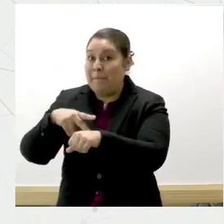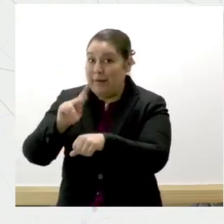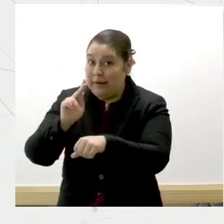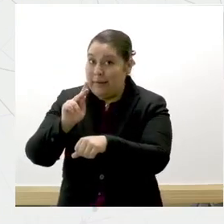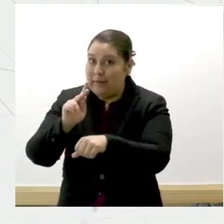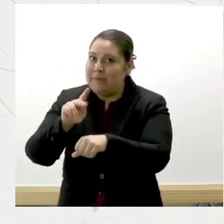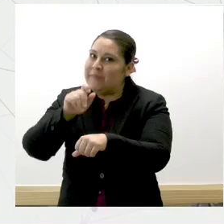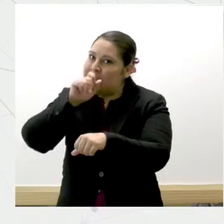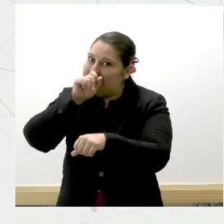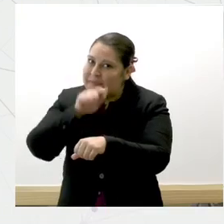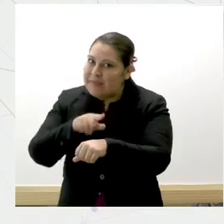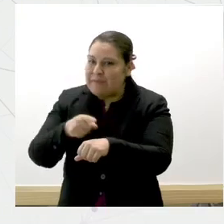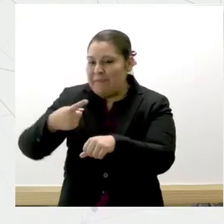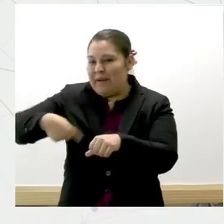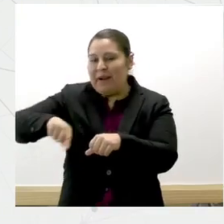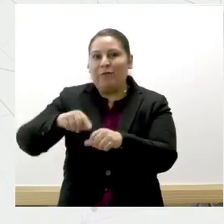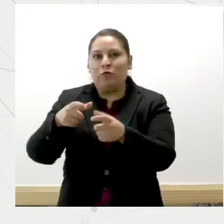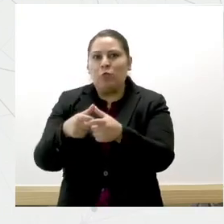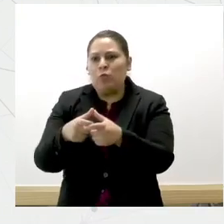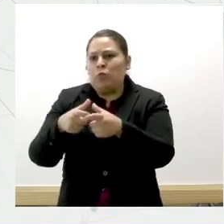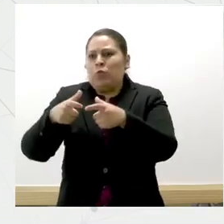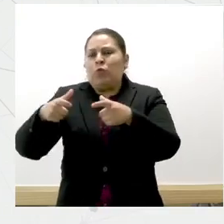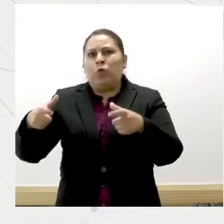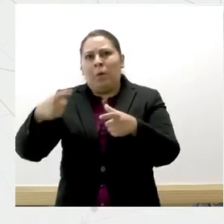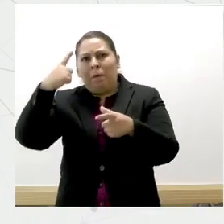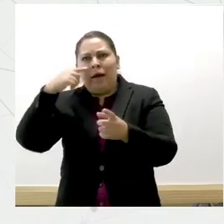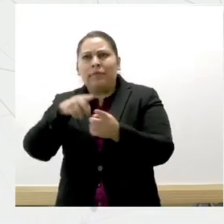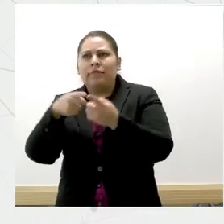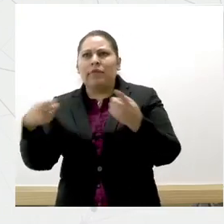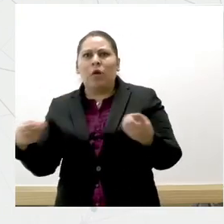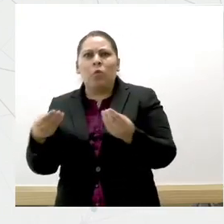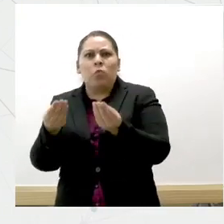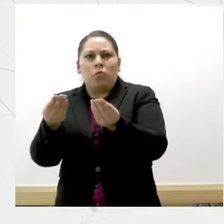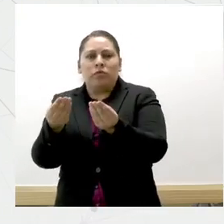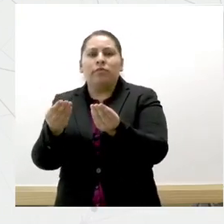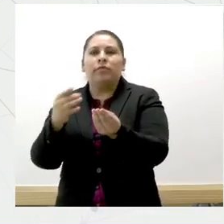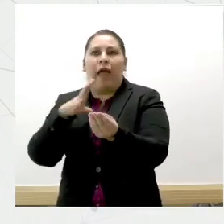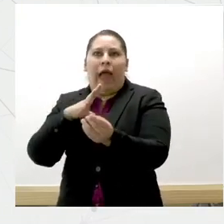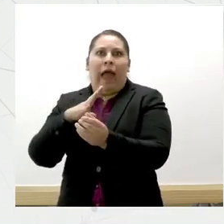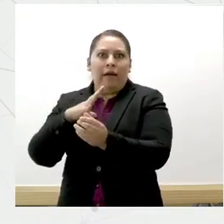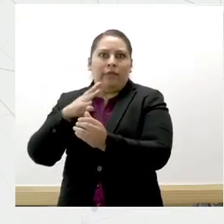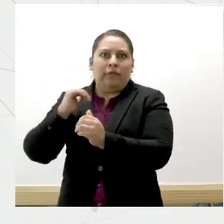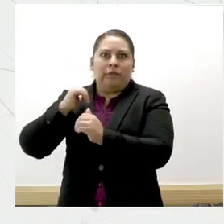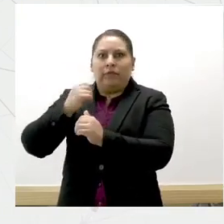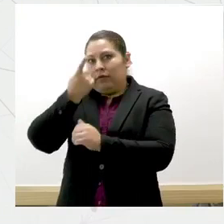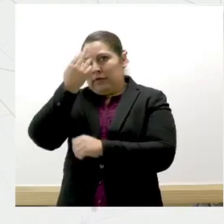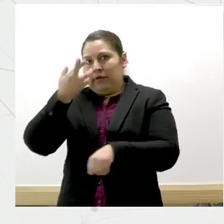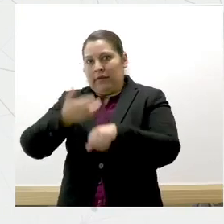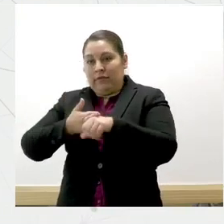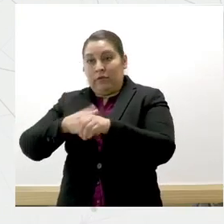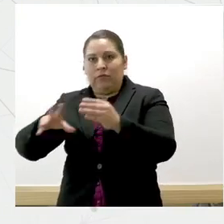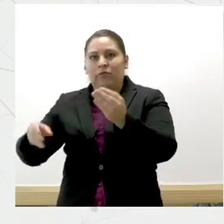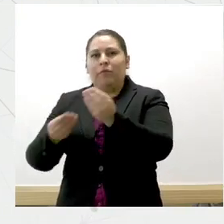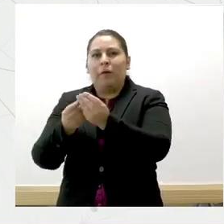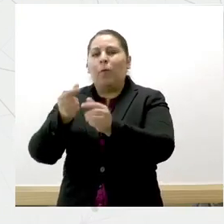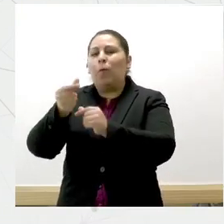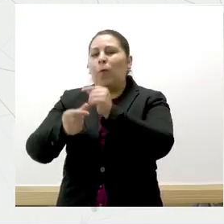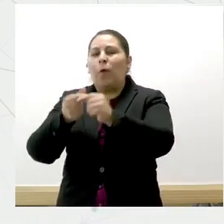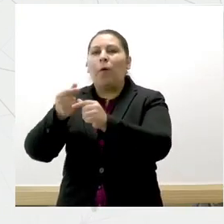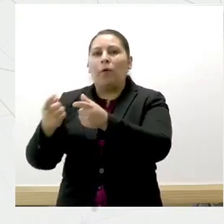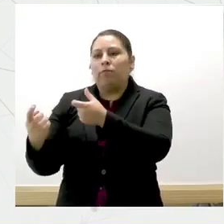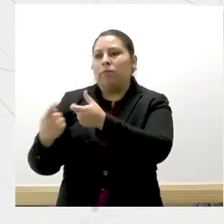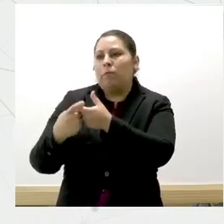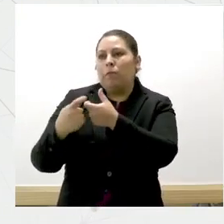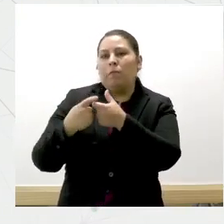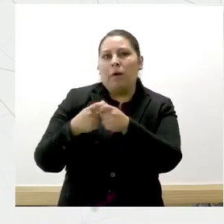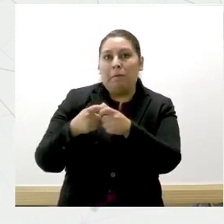un desarrollo mayor de la misma, pero que también acaban de seleccionar al director. Claro, esto está todo en proceso de construcción. Les voy a dejar también, dentro de lo